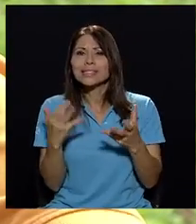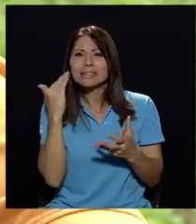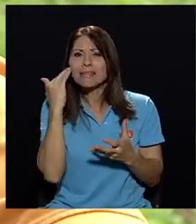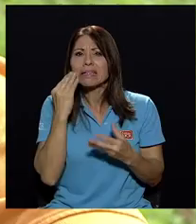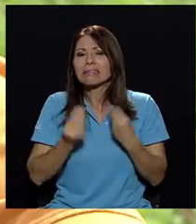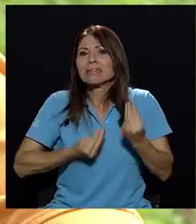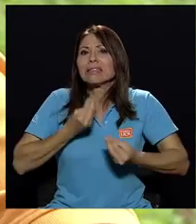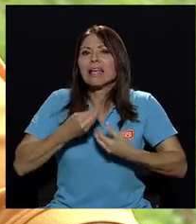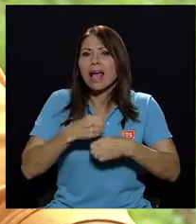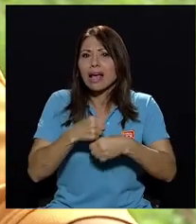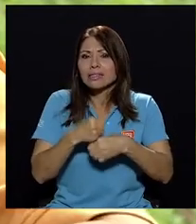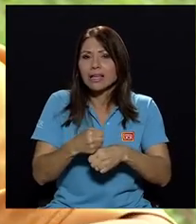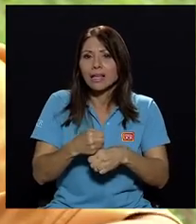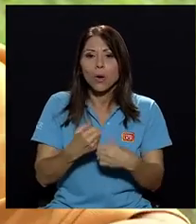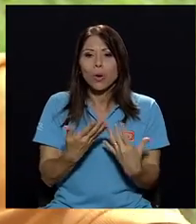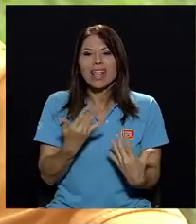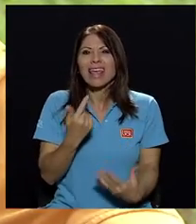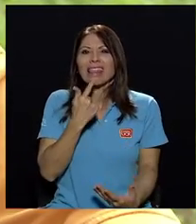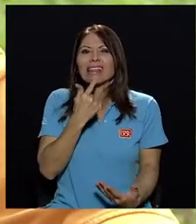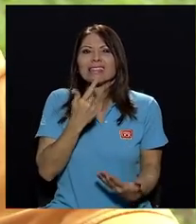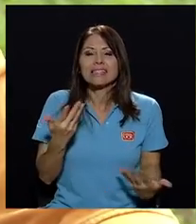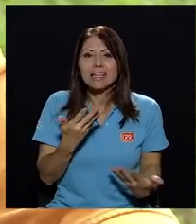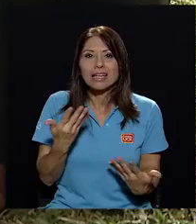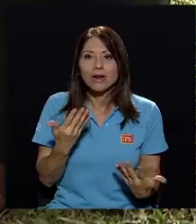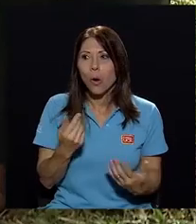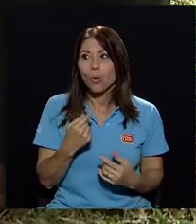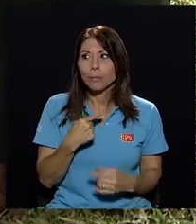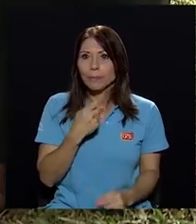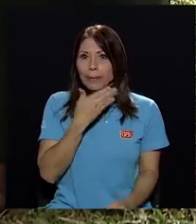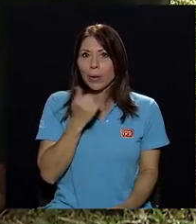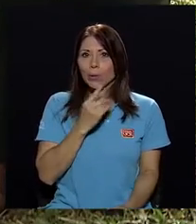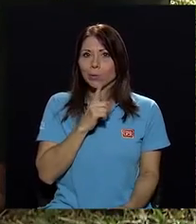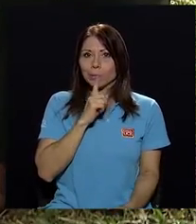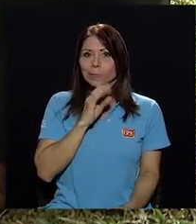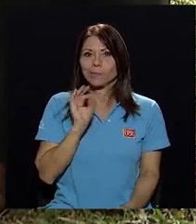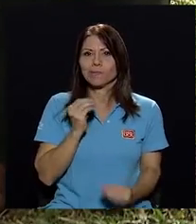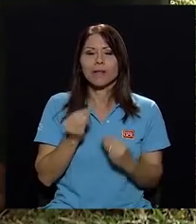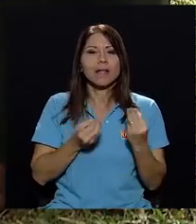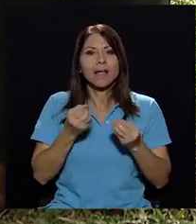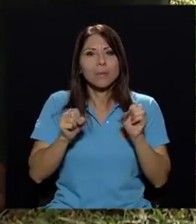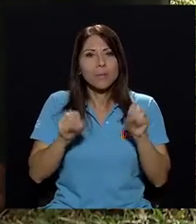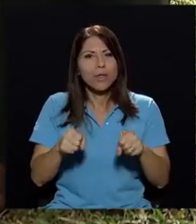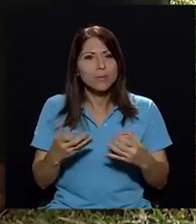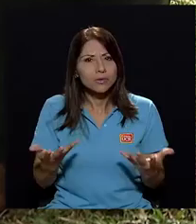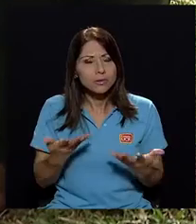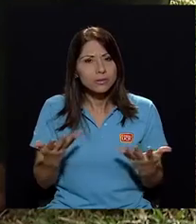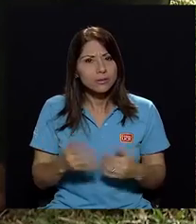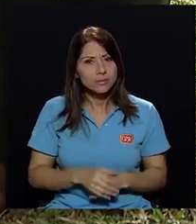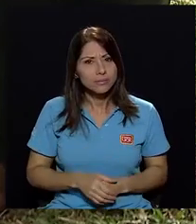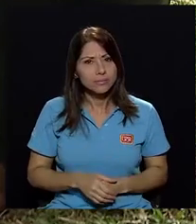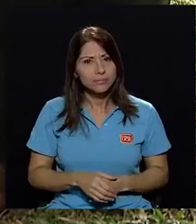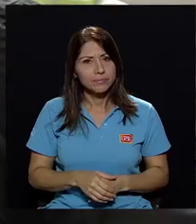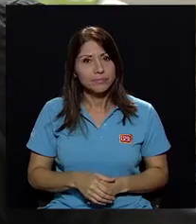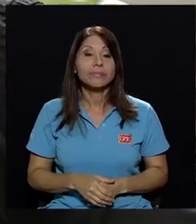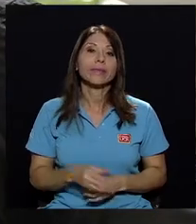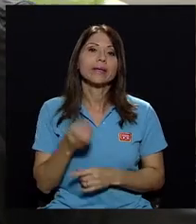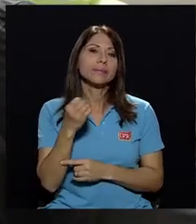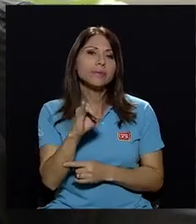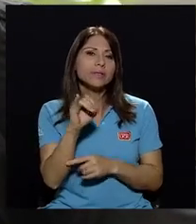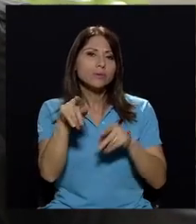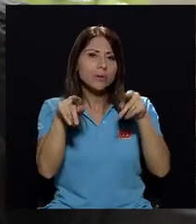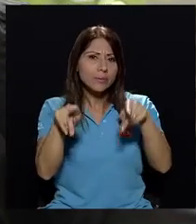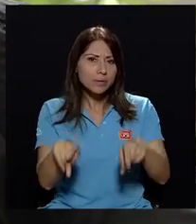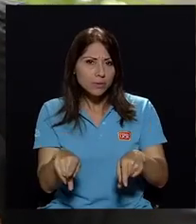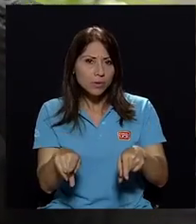hacer, qué decir o qué no, no hacer, qué no, hacer, no decir. Qué no decir, ¿verdad? Uh-huh. ¿Qué podríamos respecto? Si